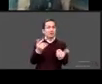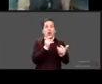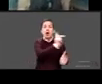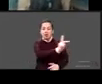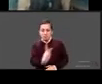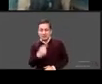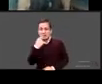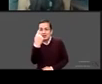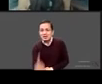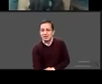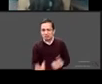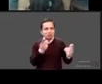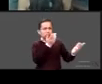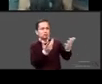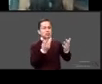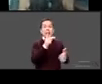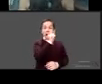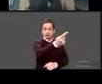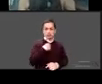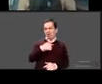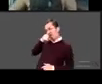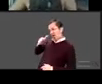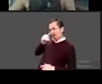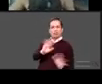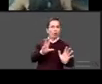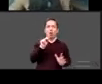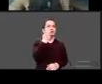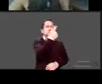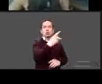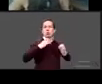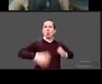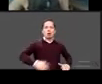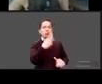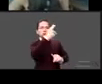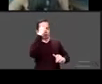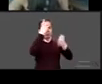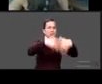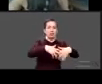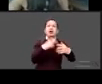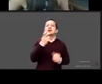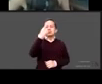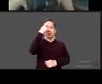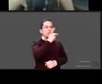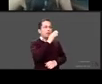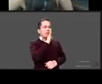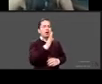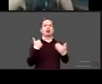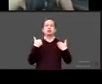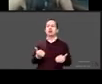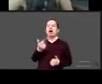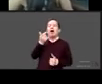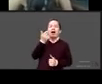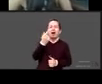desafiando nuestra autoridad. Entonces, entender las etapas por las que están viviendo niñas, niños, adolescentes, puede ayudar a papás y a mamás